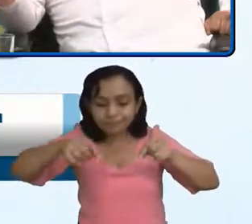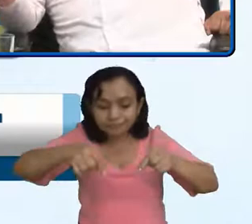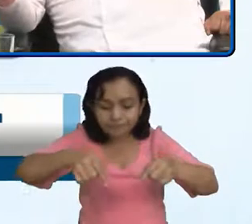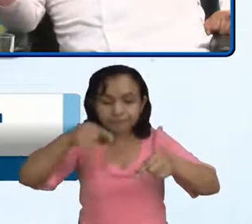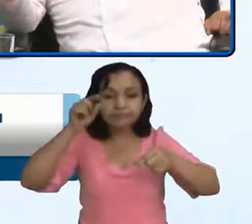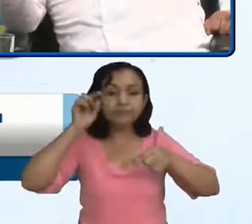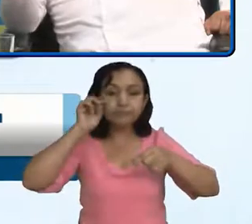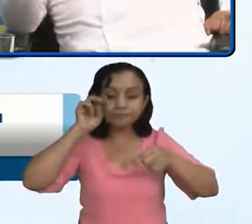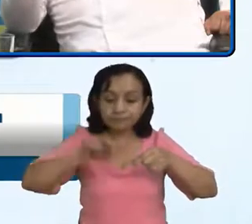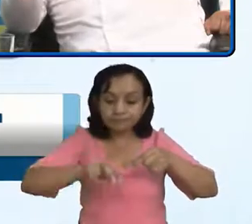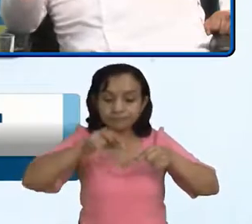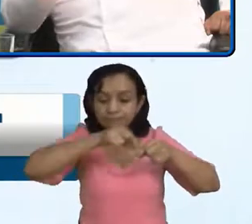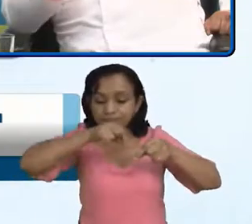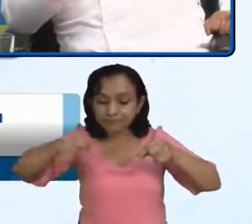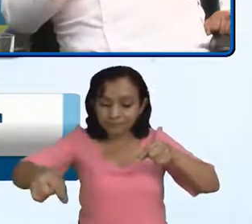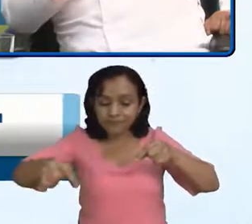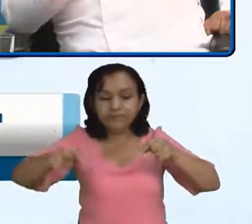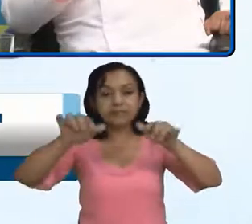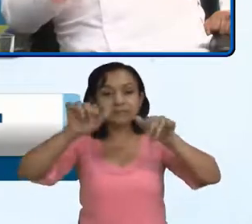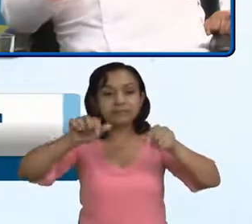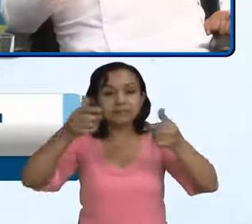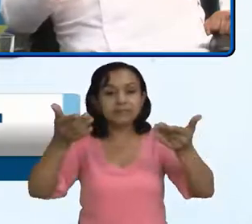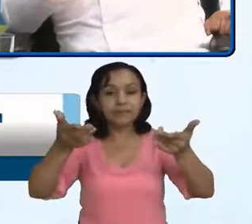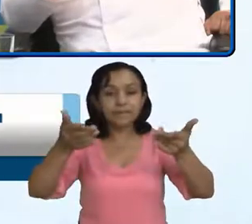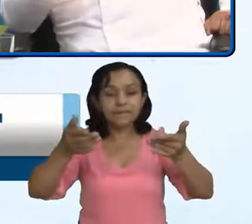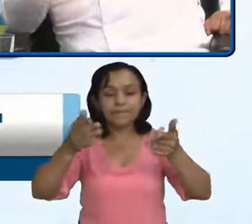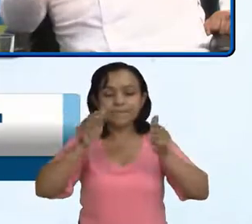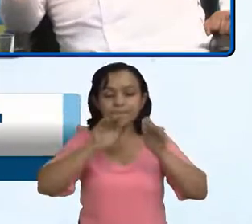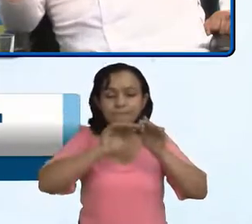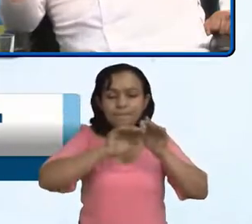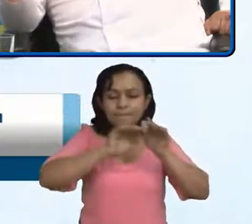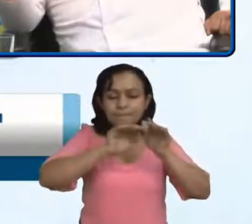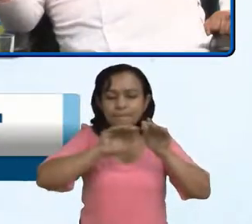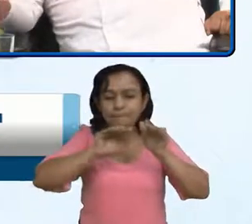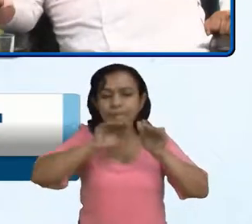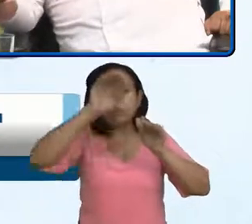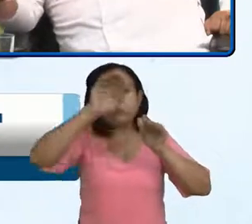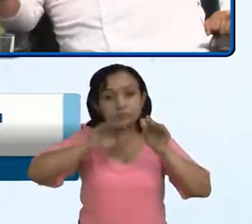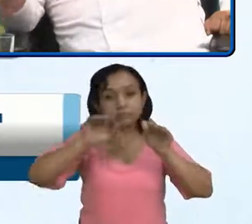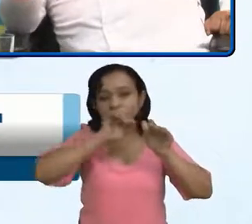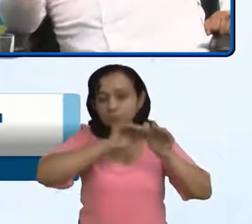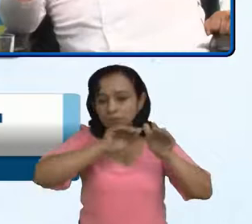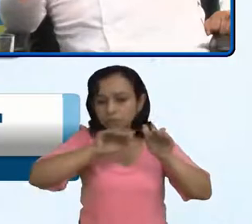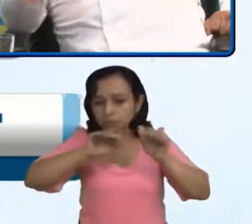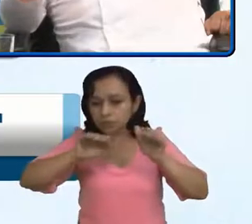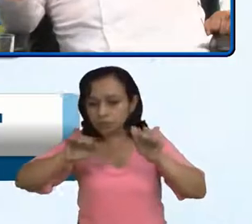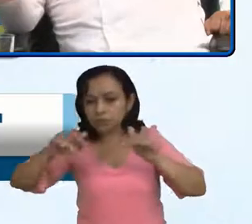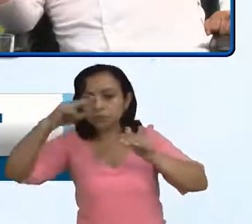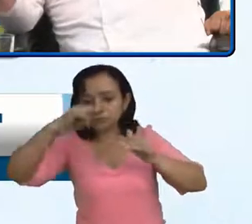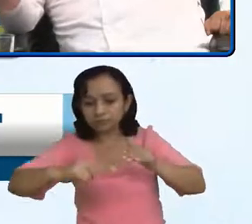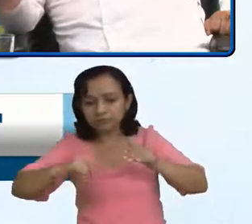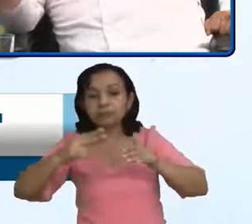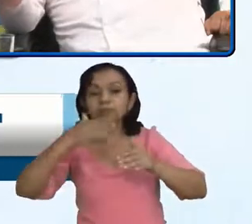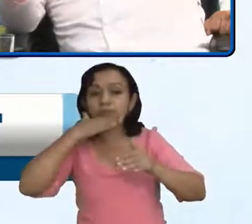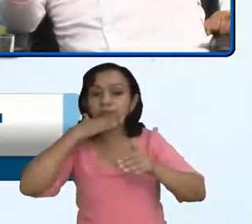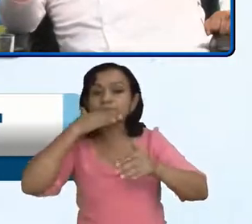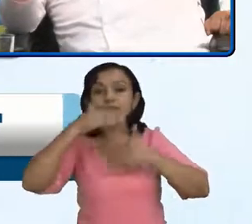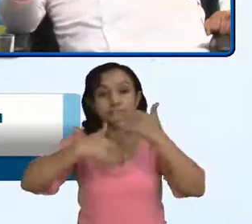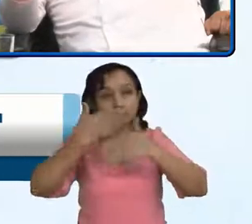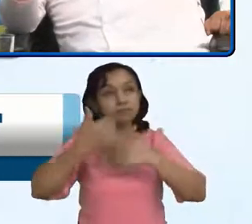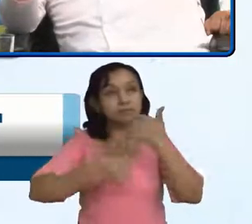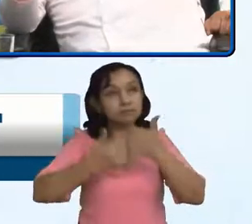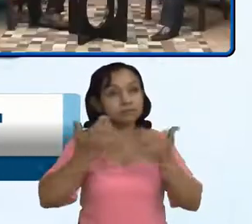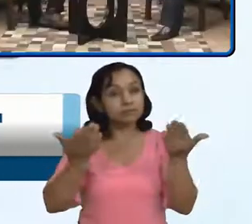¿ya? Entonces, en ese momentito, en la curva que está más estable el paciente, uno lo mete al quirófano para evitar muchas complicaciones. Esto puede